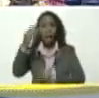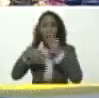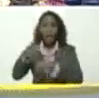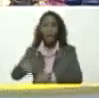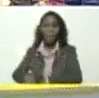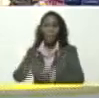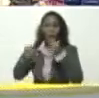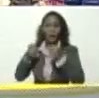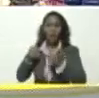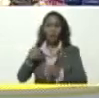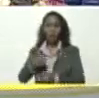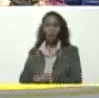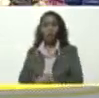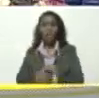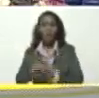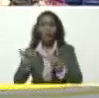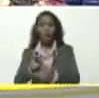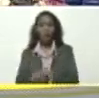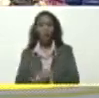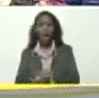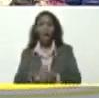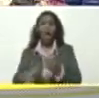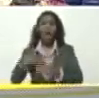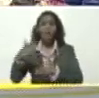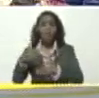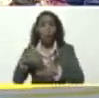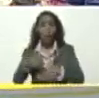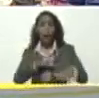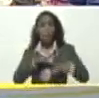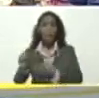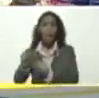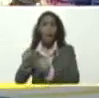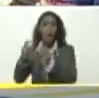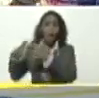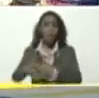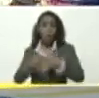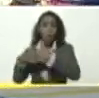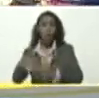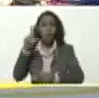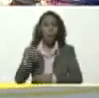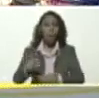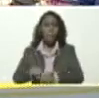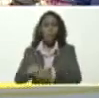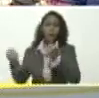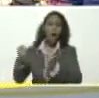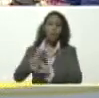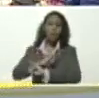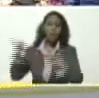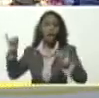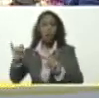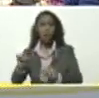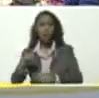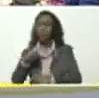destrozaron, y luego al imperio norteamericano, lo destrozaron. Pero no solo es un pueblo de